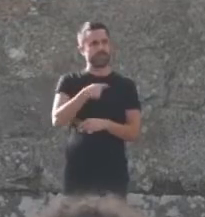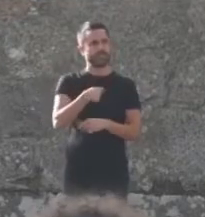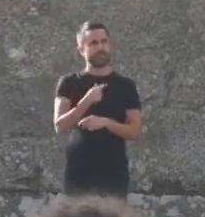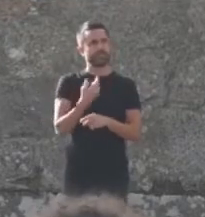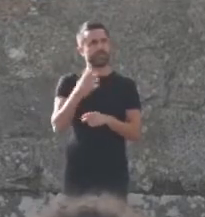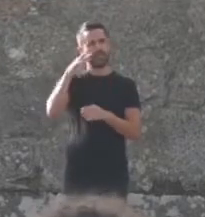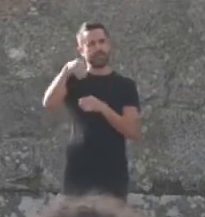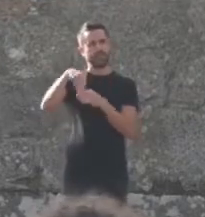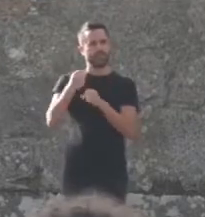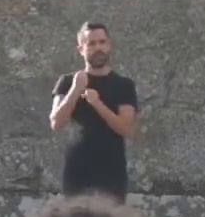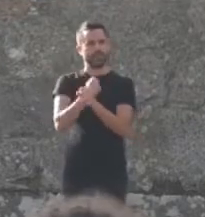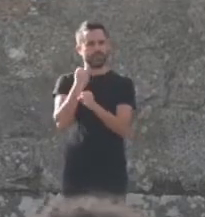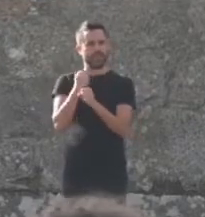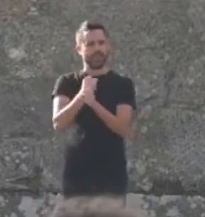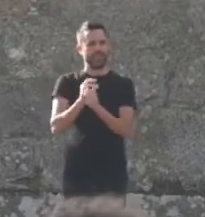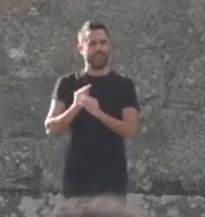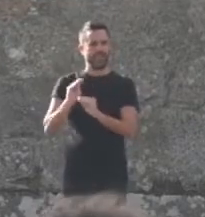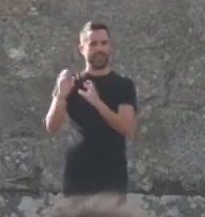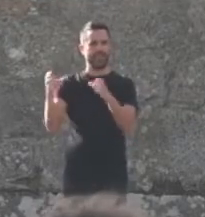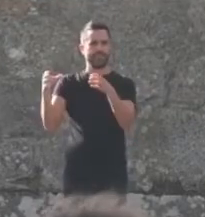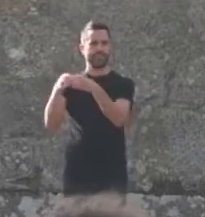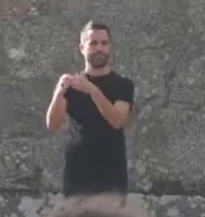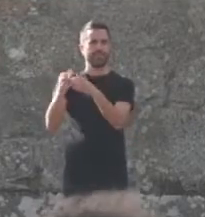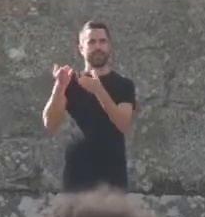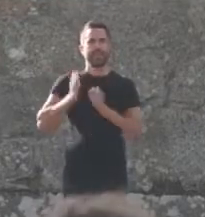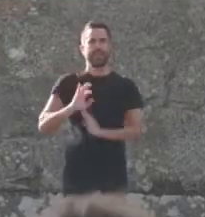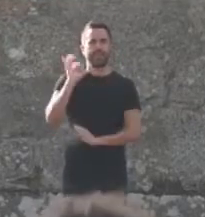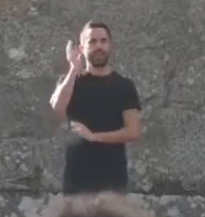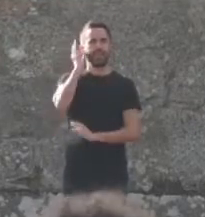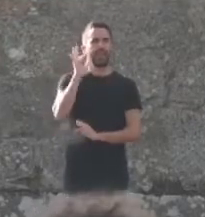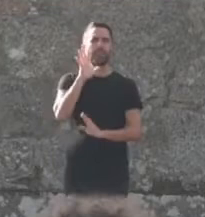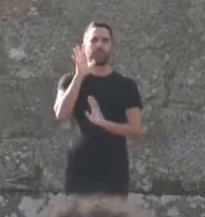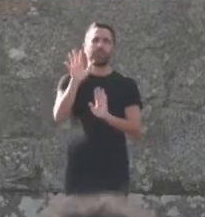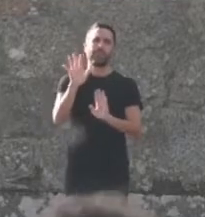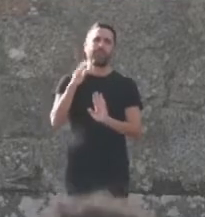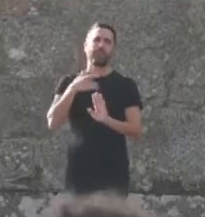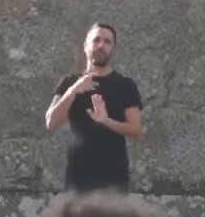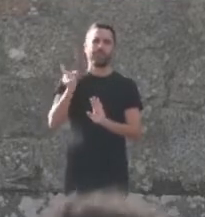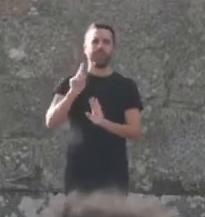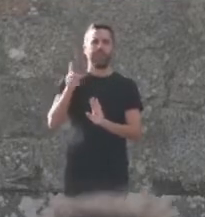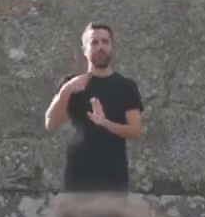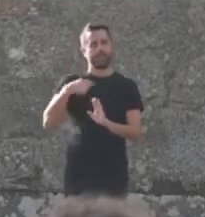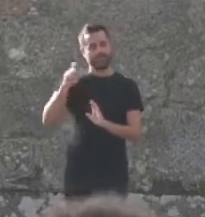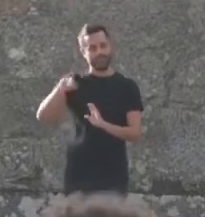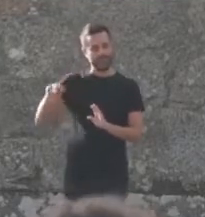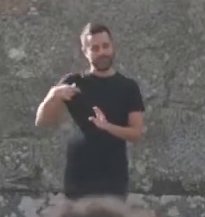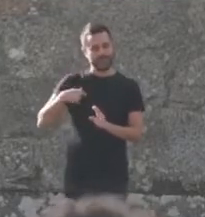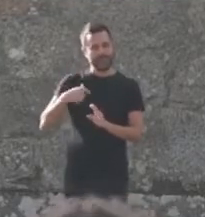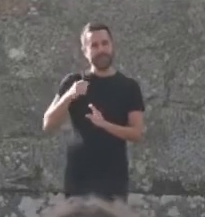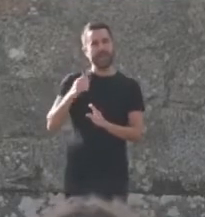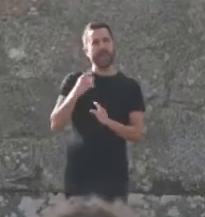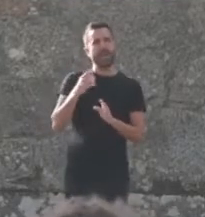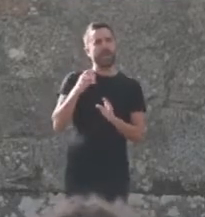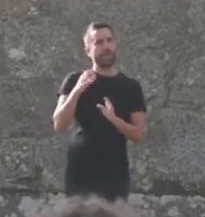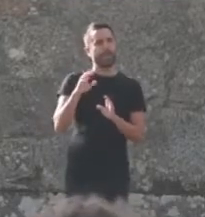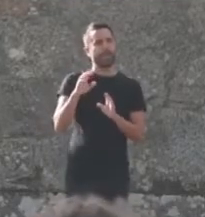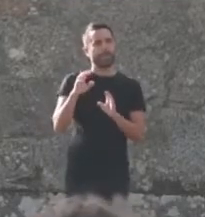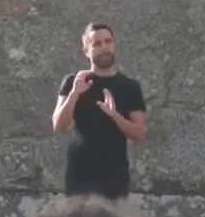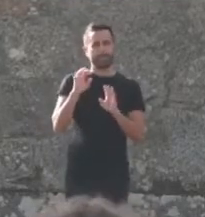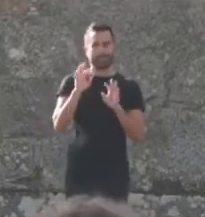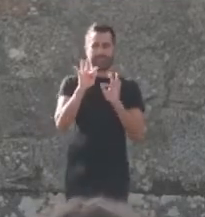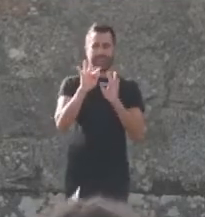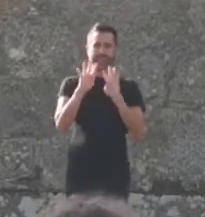misión e tamén a súa filla, pero non entran na condena por non ser cidadáns. Pois foron condenados pola Audiencia Nacional por delitos